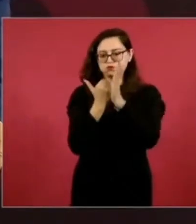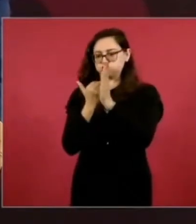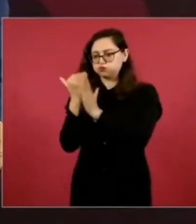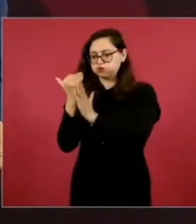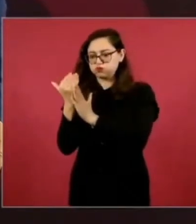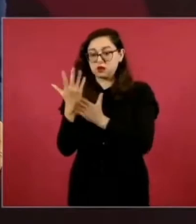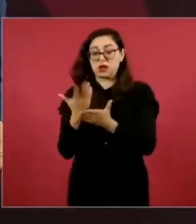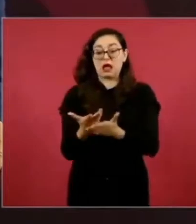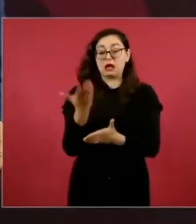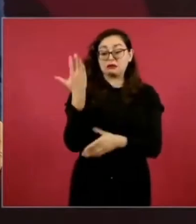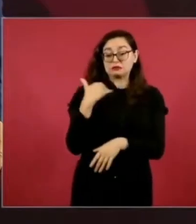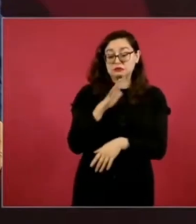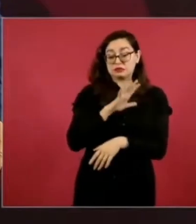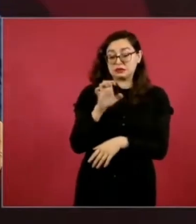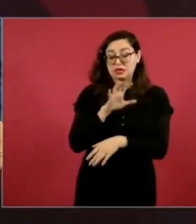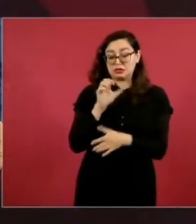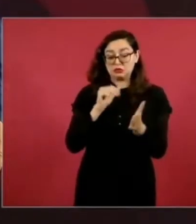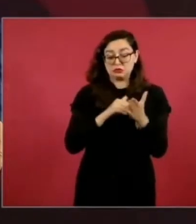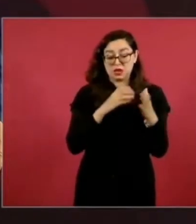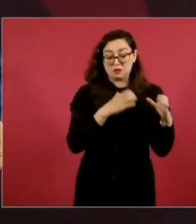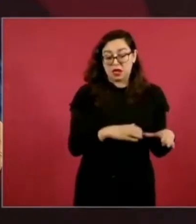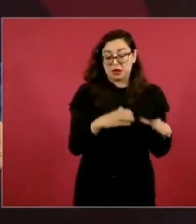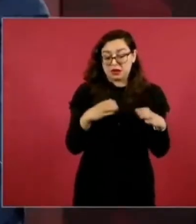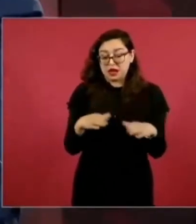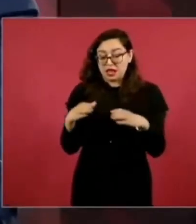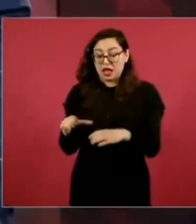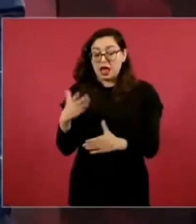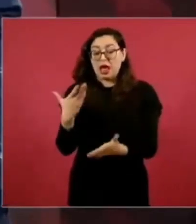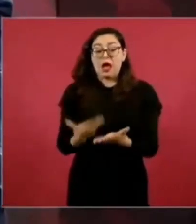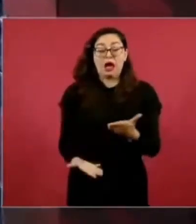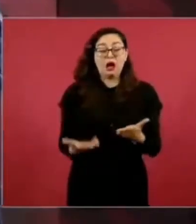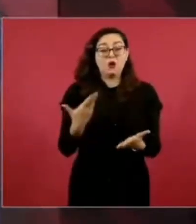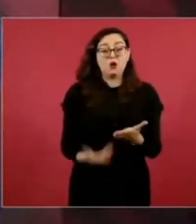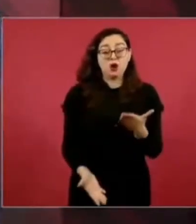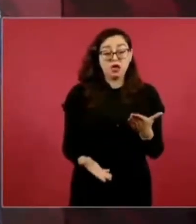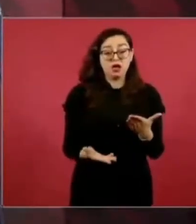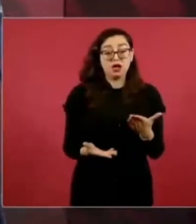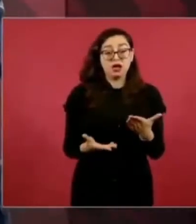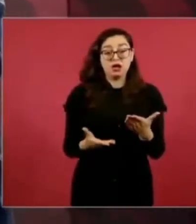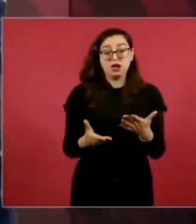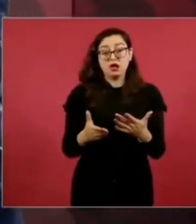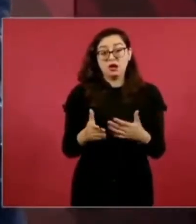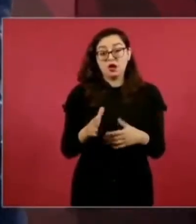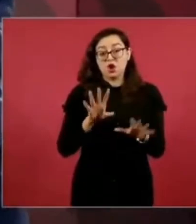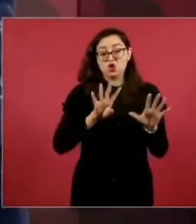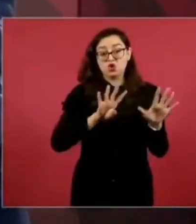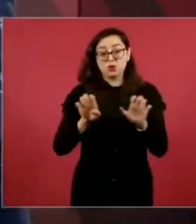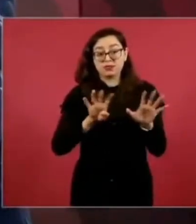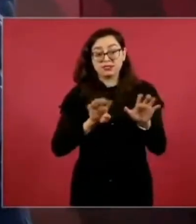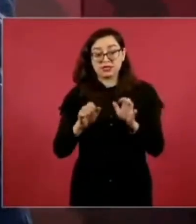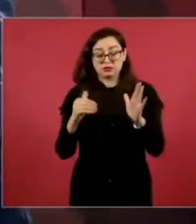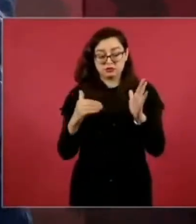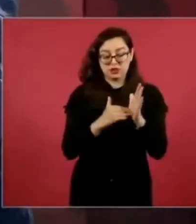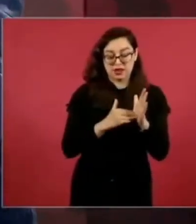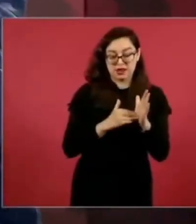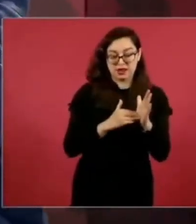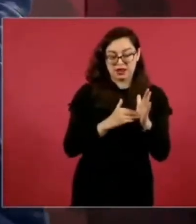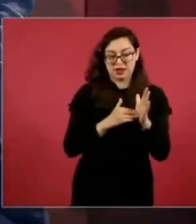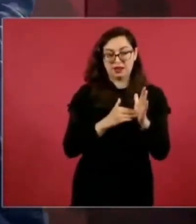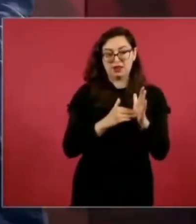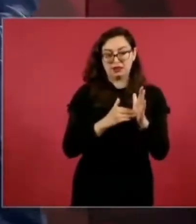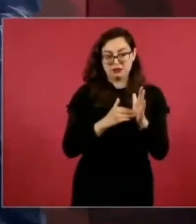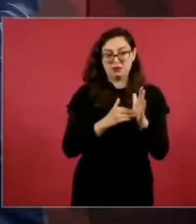de 500,000 barriles a cerca de 900,000 barriles